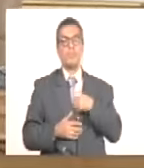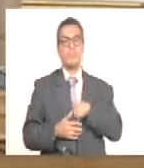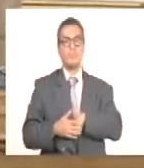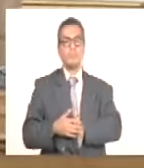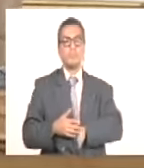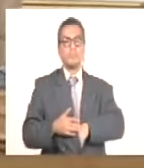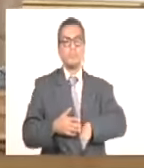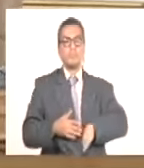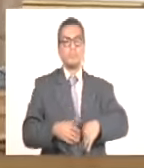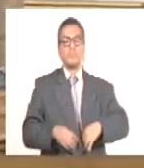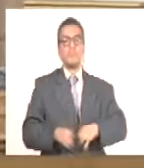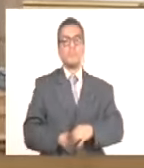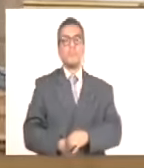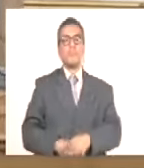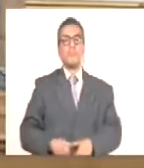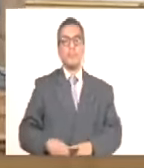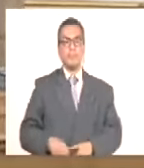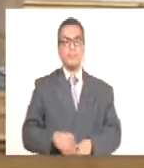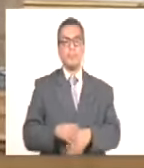una